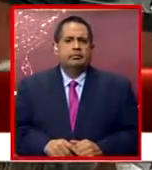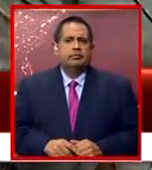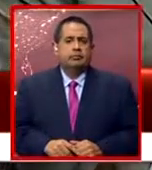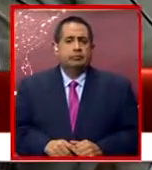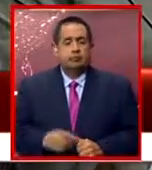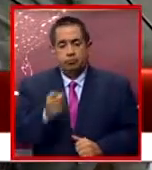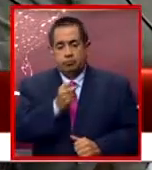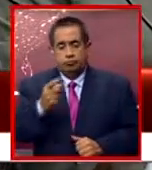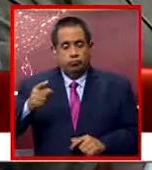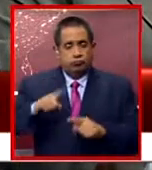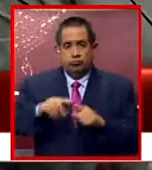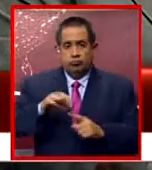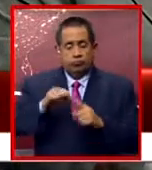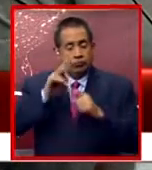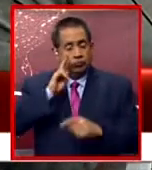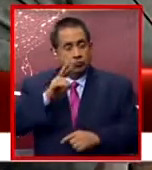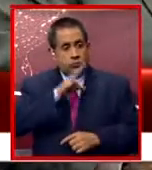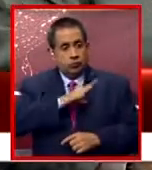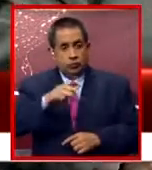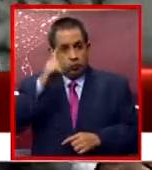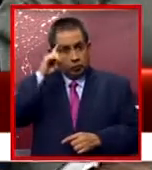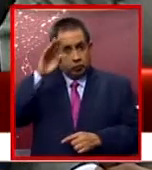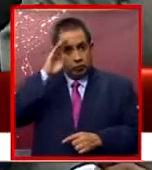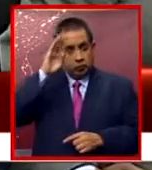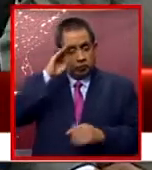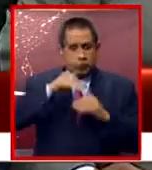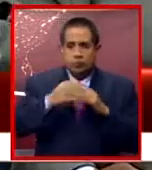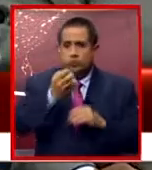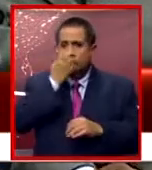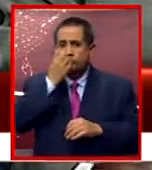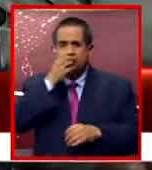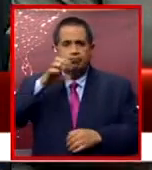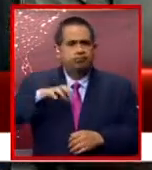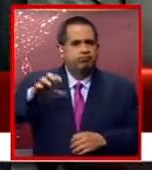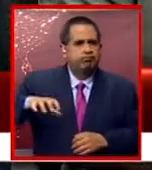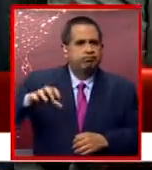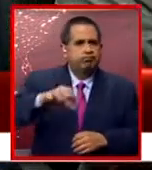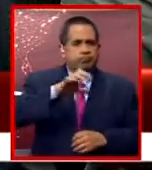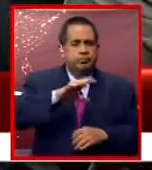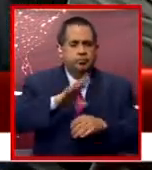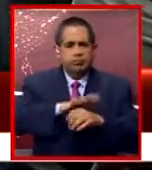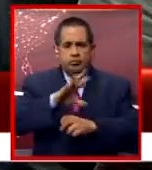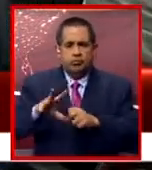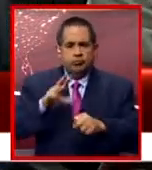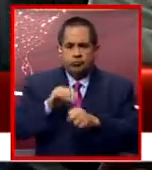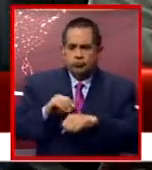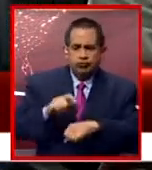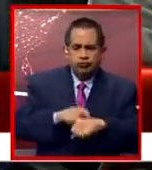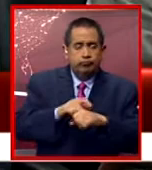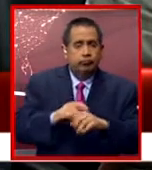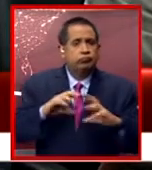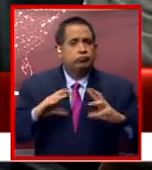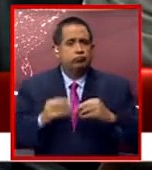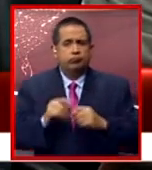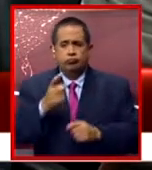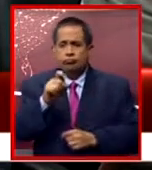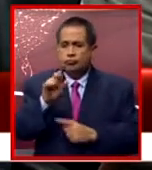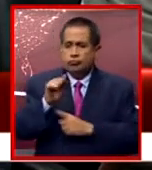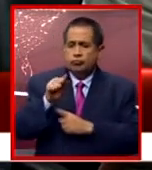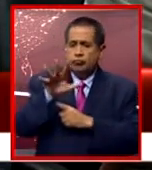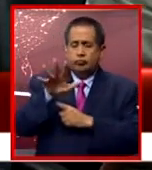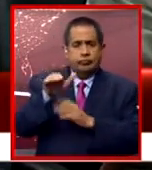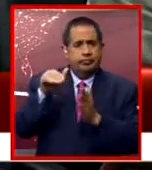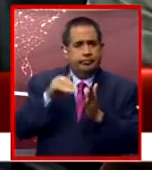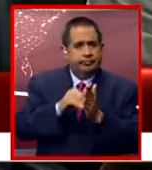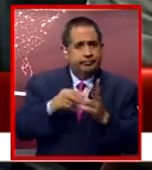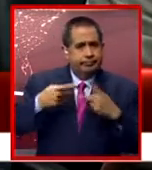Entre los que destaca el notorio incremento en el número de escuelas de tiempo completo, la participación de 195,000